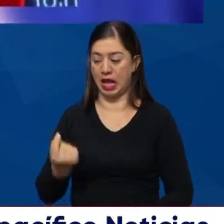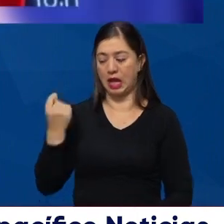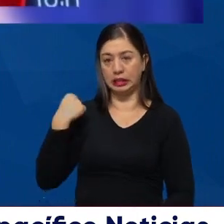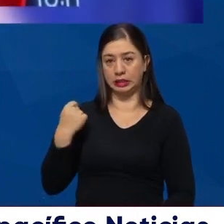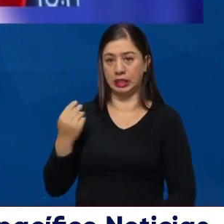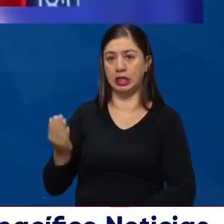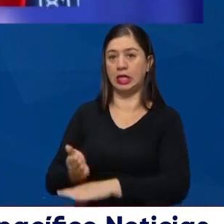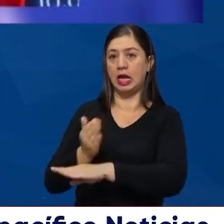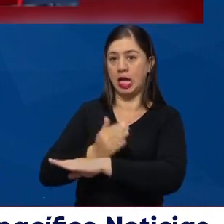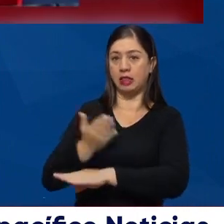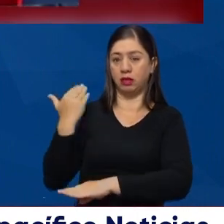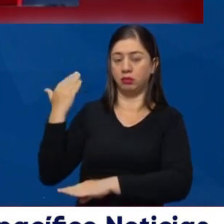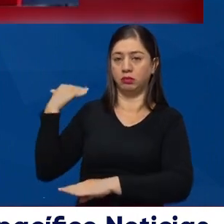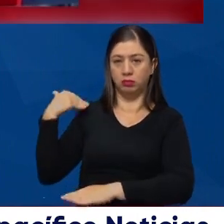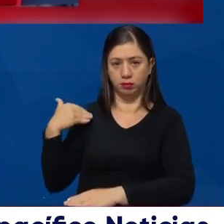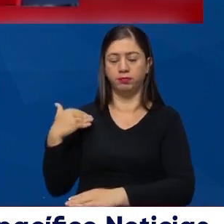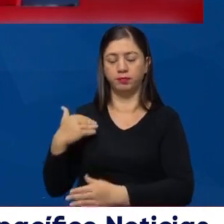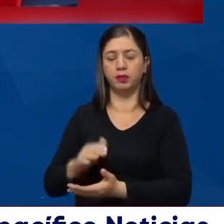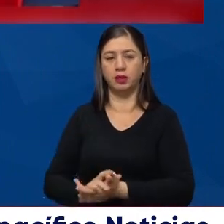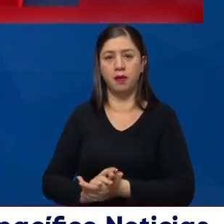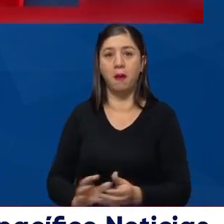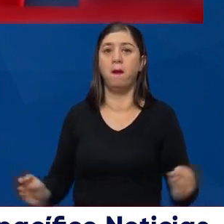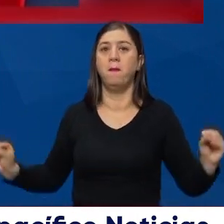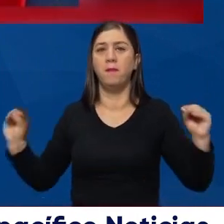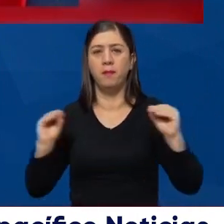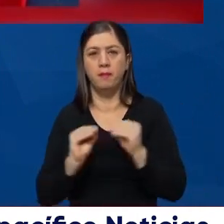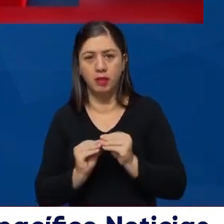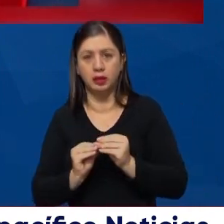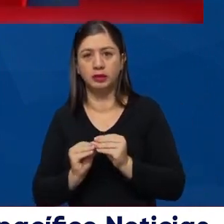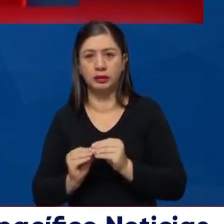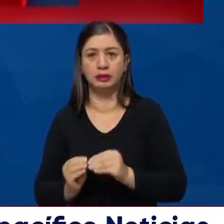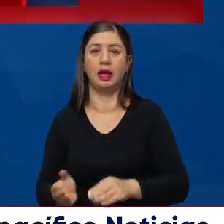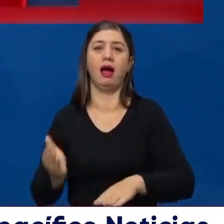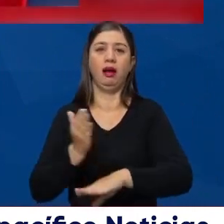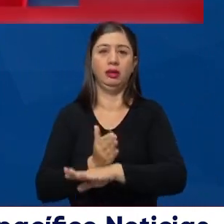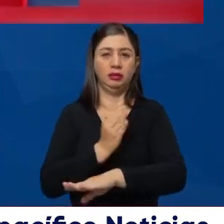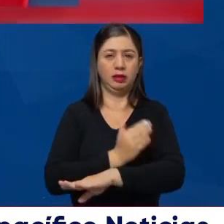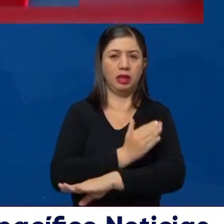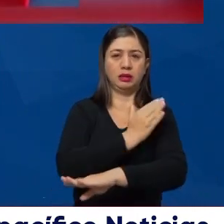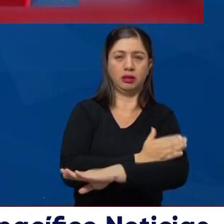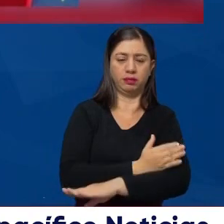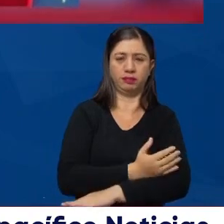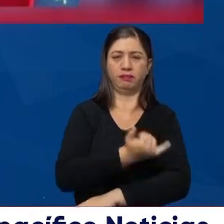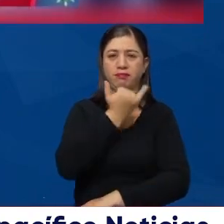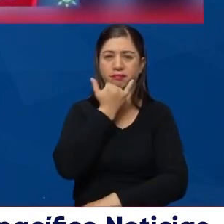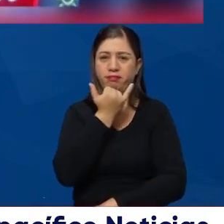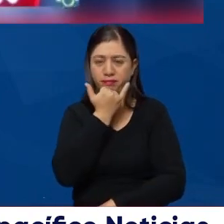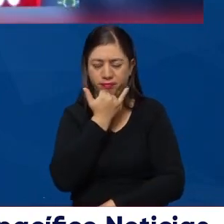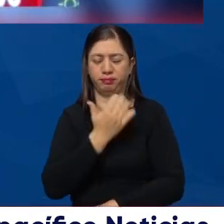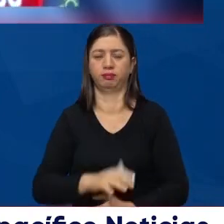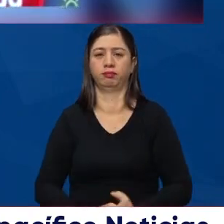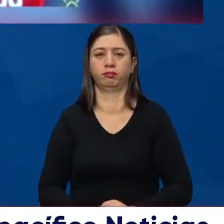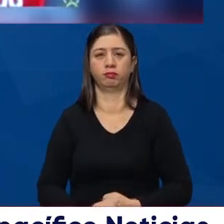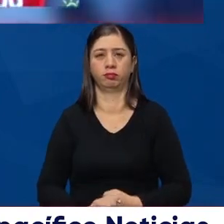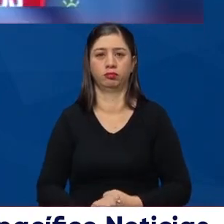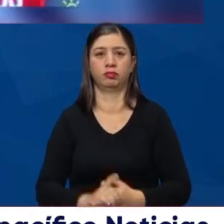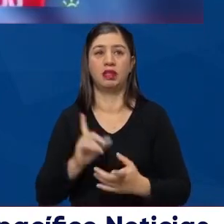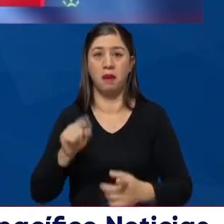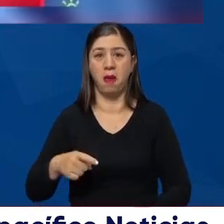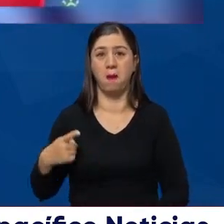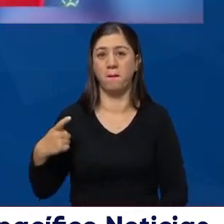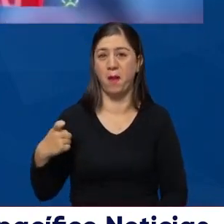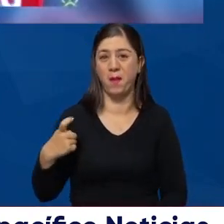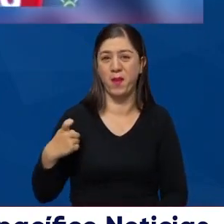los días anteriores, porque a todo esto se le suman las causas de los días previos. Todo lo que pasó, hubo también un